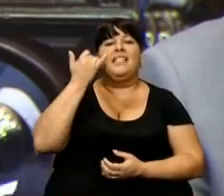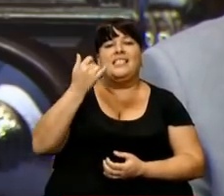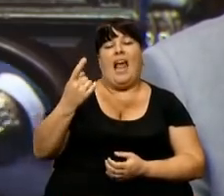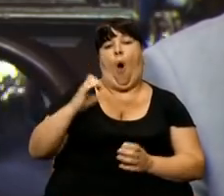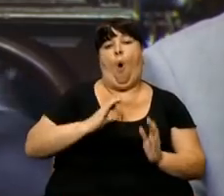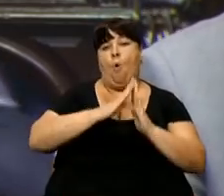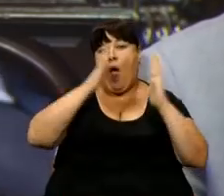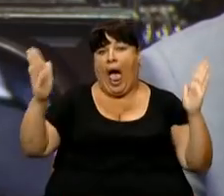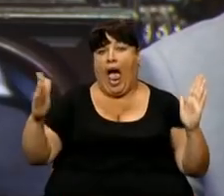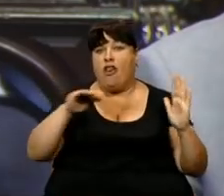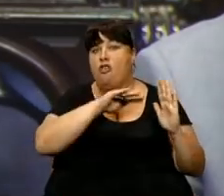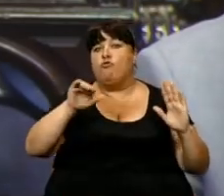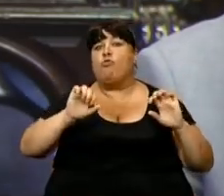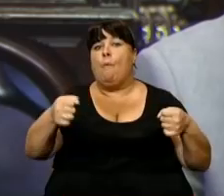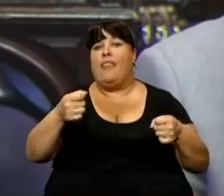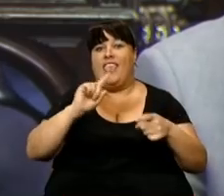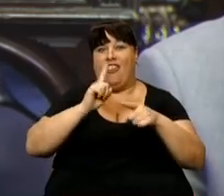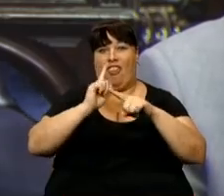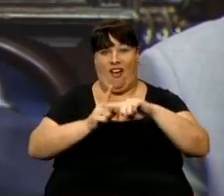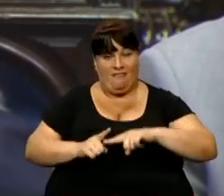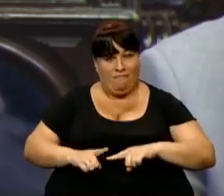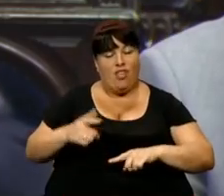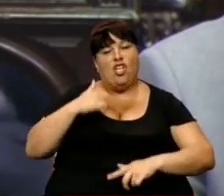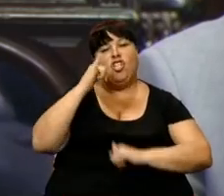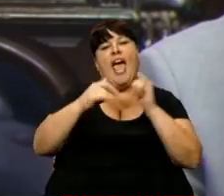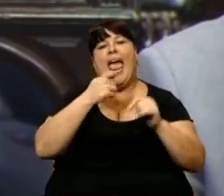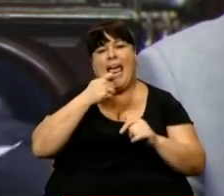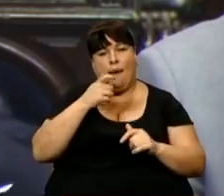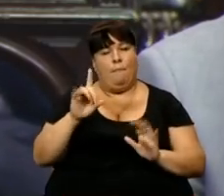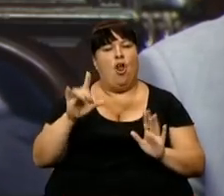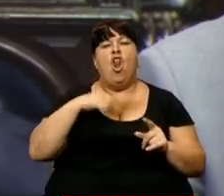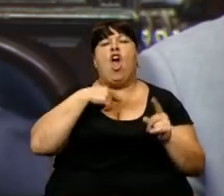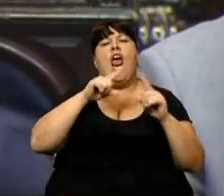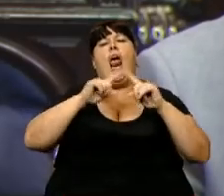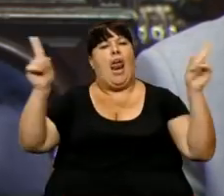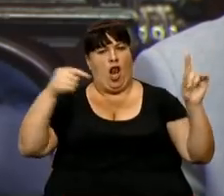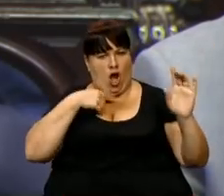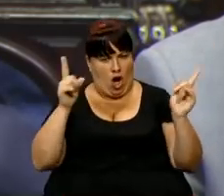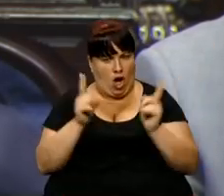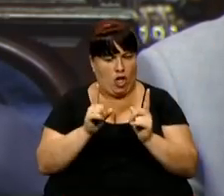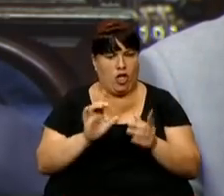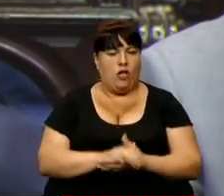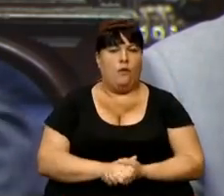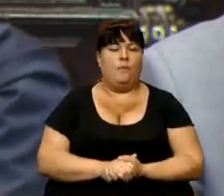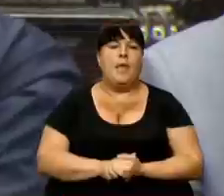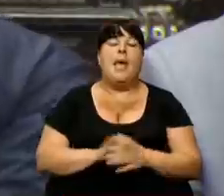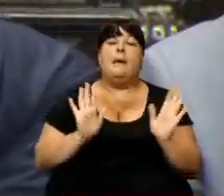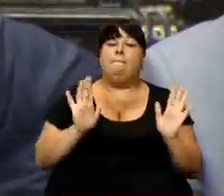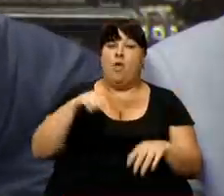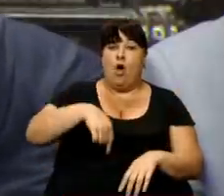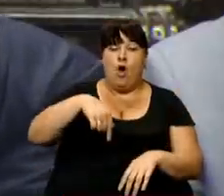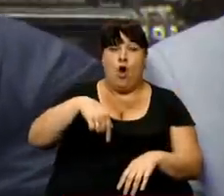12 meses de suspensión he tenido que dar estos ejemplos y yo no me quiero extender mucho. Pero